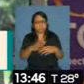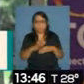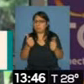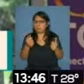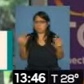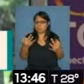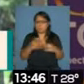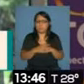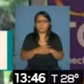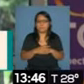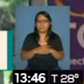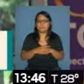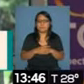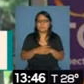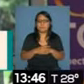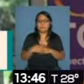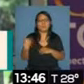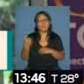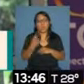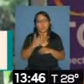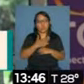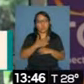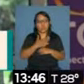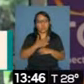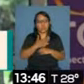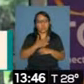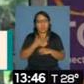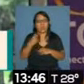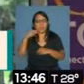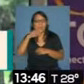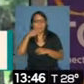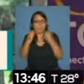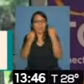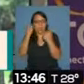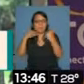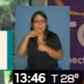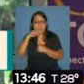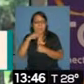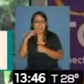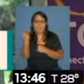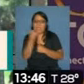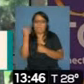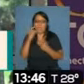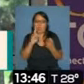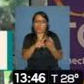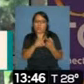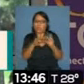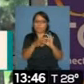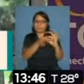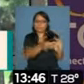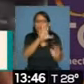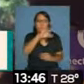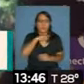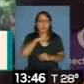aquí. Entonces, para Alemania y la economía alemana es muy importante este contacto también con la